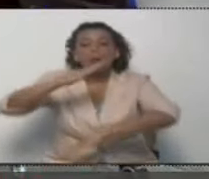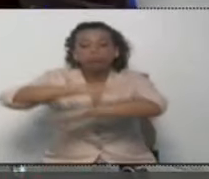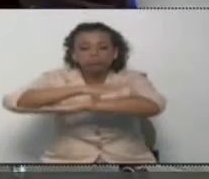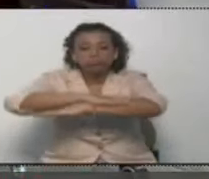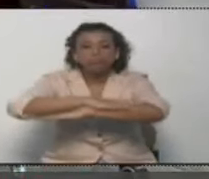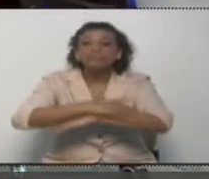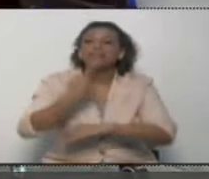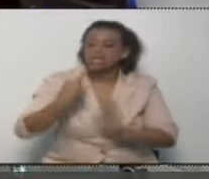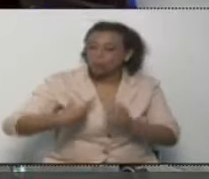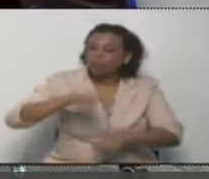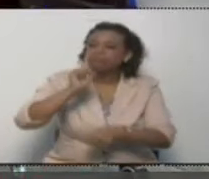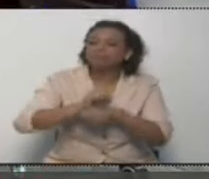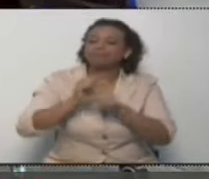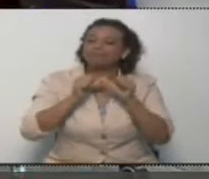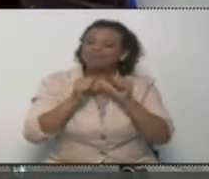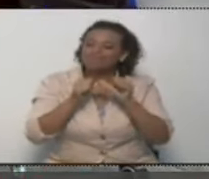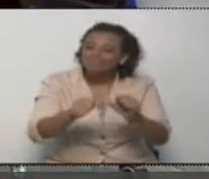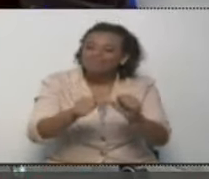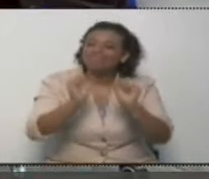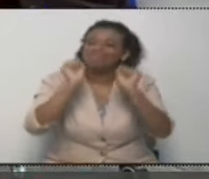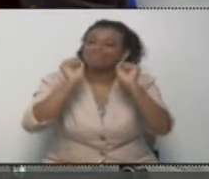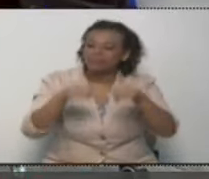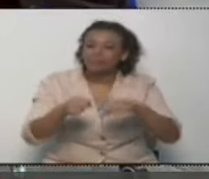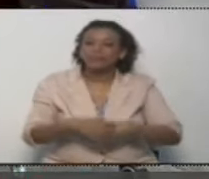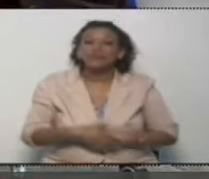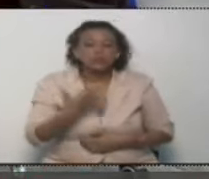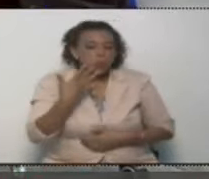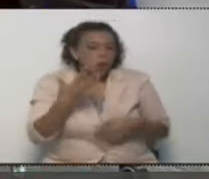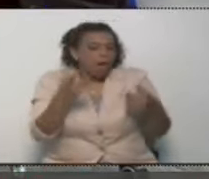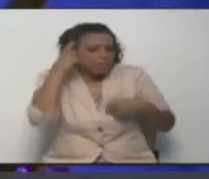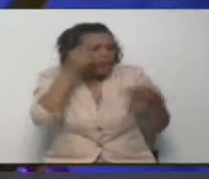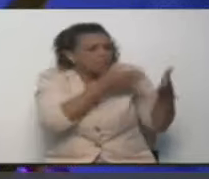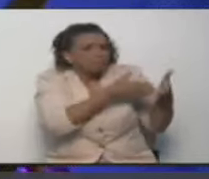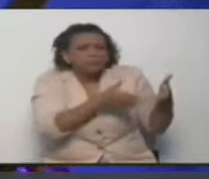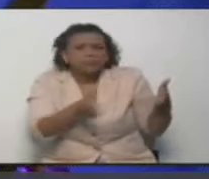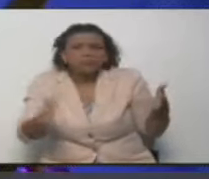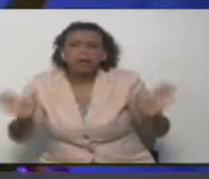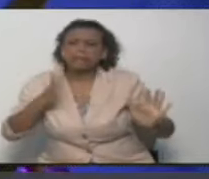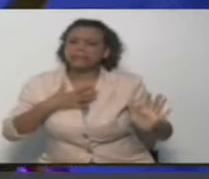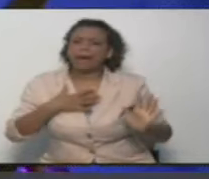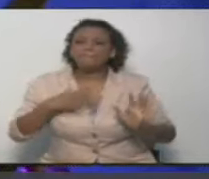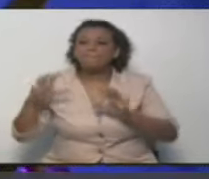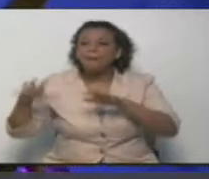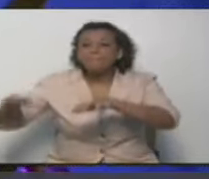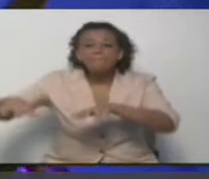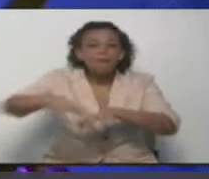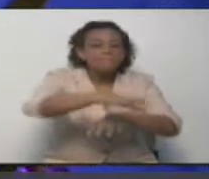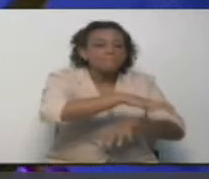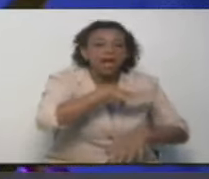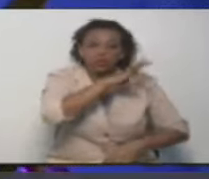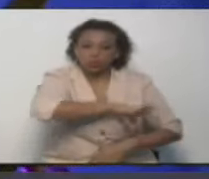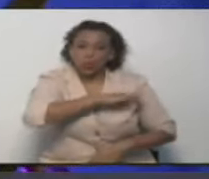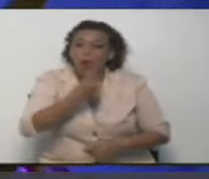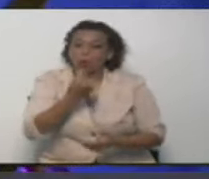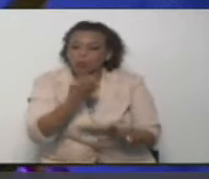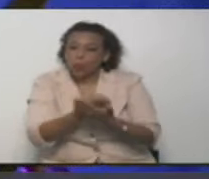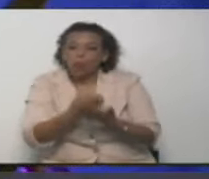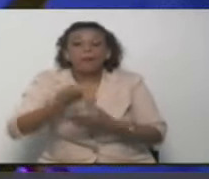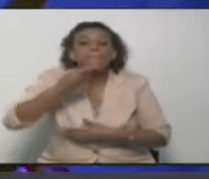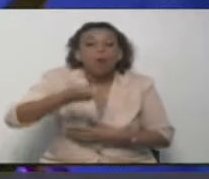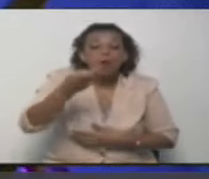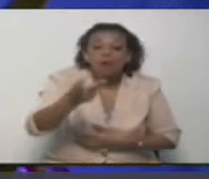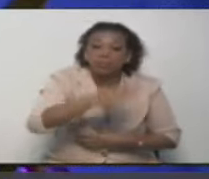es lo que ha prevalecido. Así que lo que queda es a todos los sectores sociales, económicos, políticos